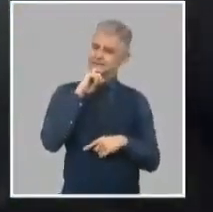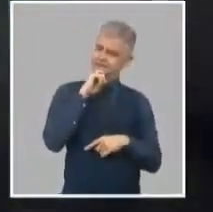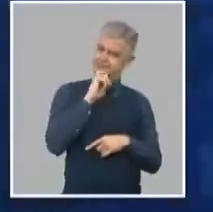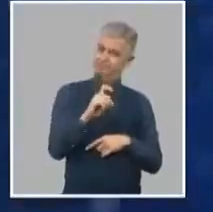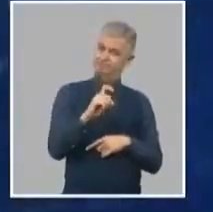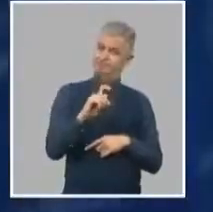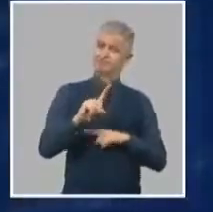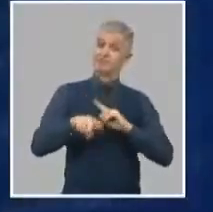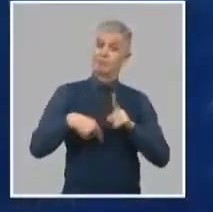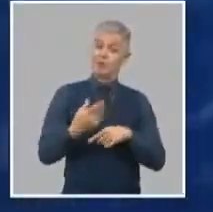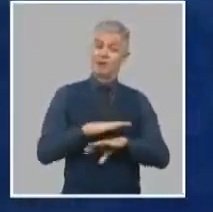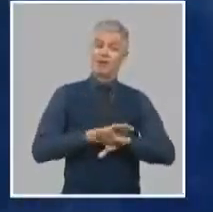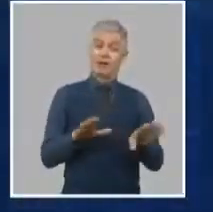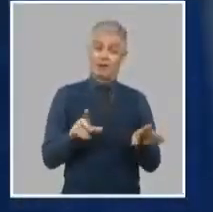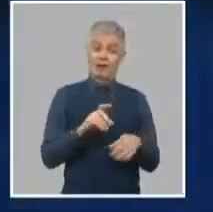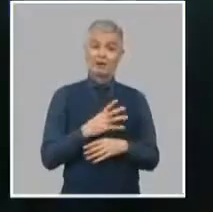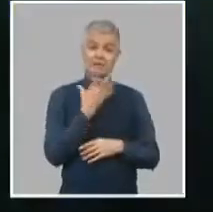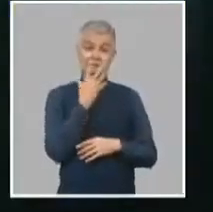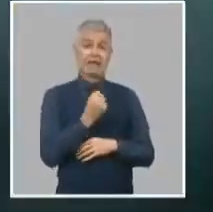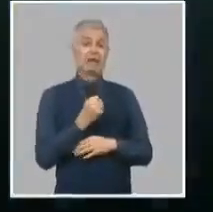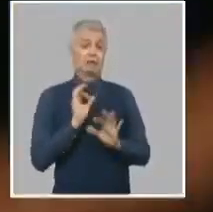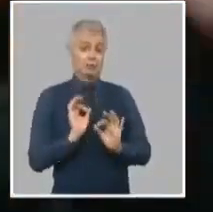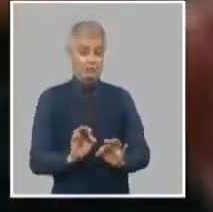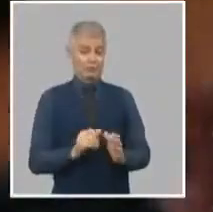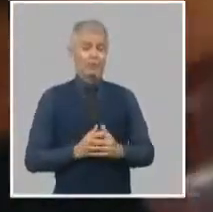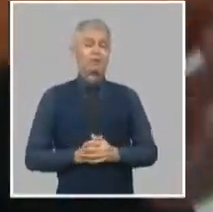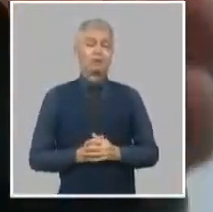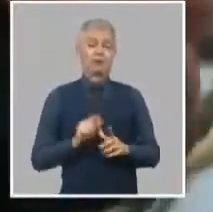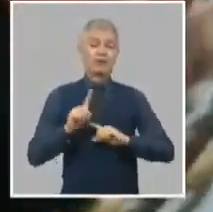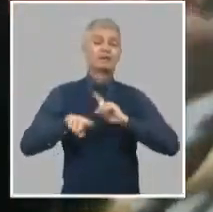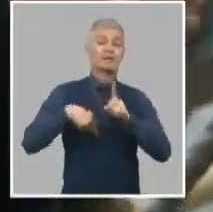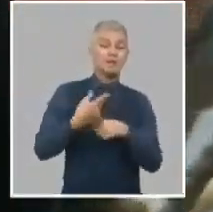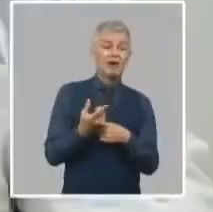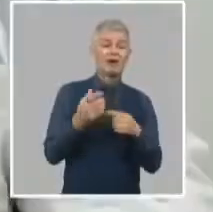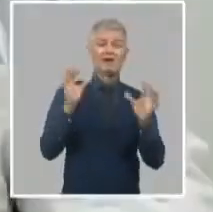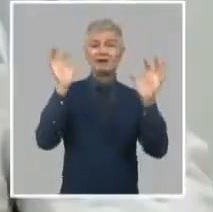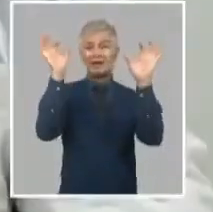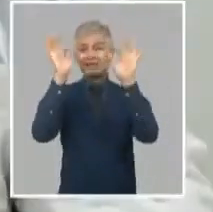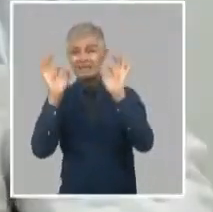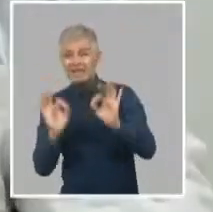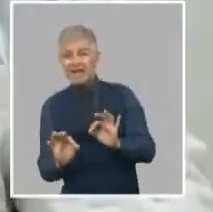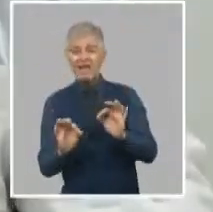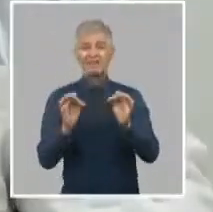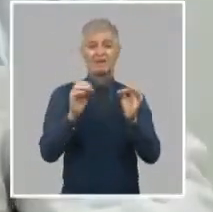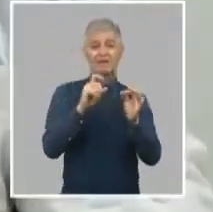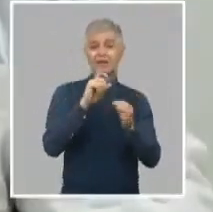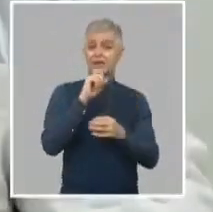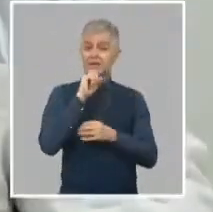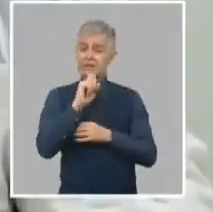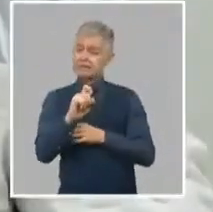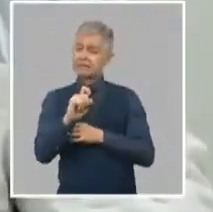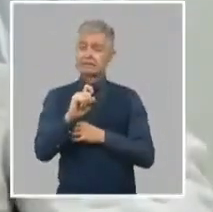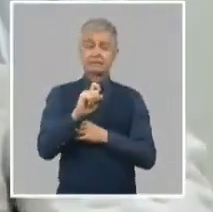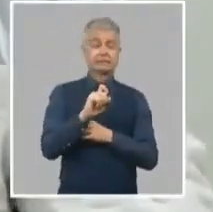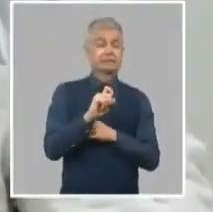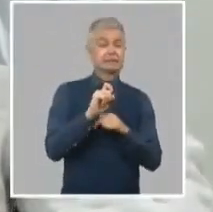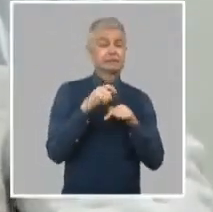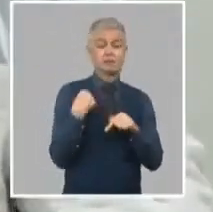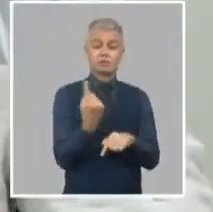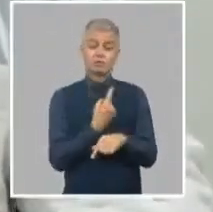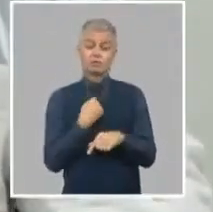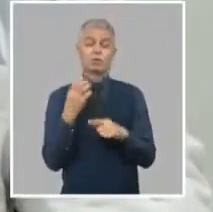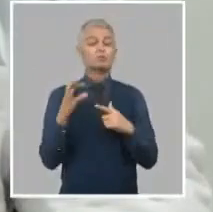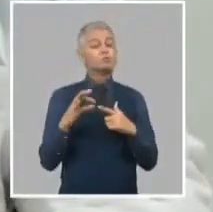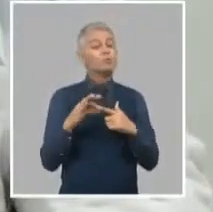tenso. Después de este invierno, de esta nieve muy dura, donde tuvimos